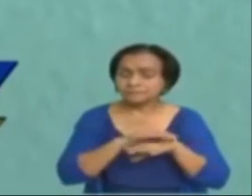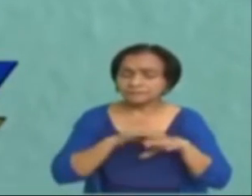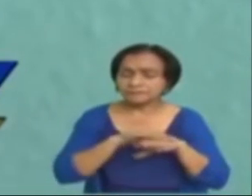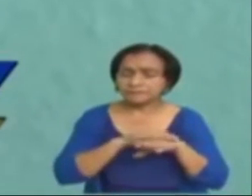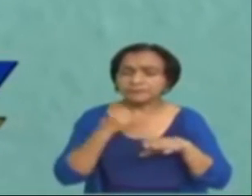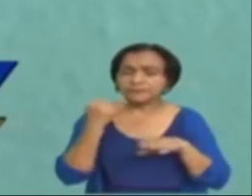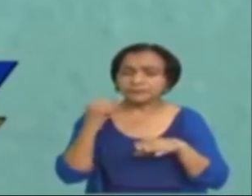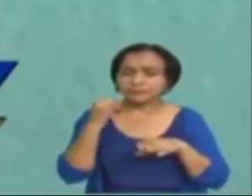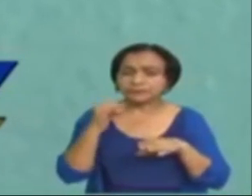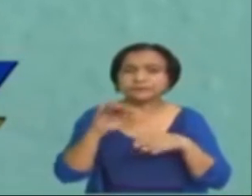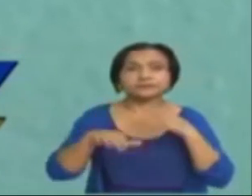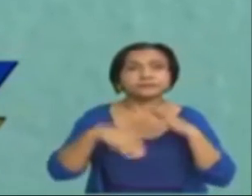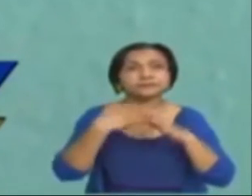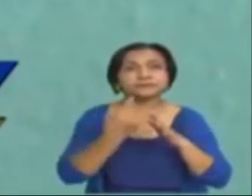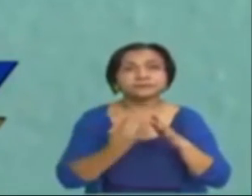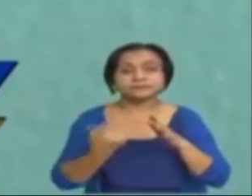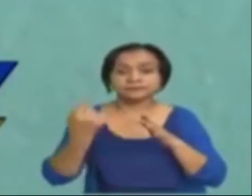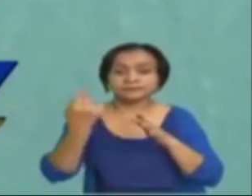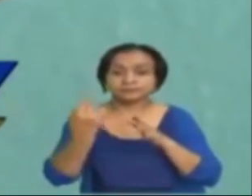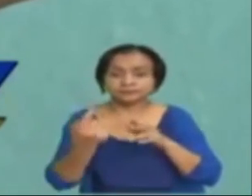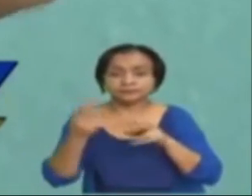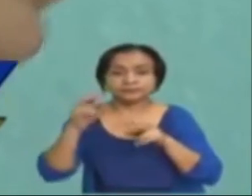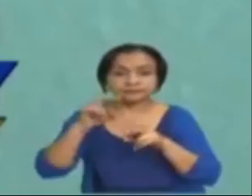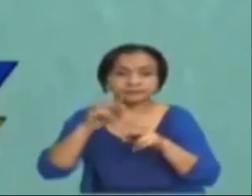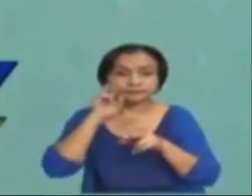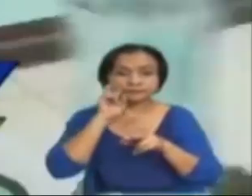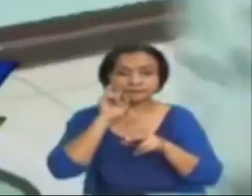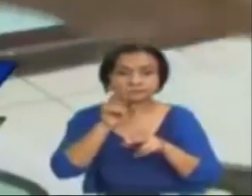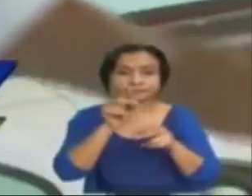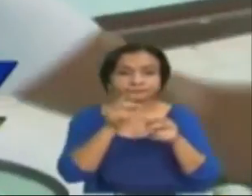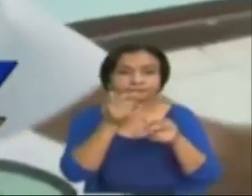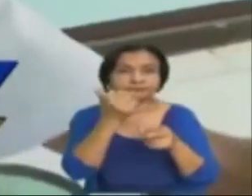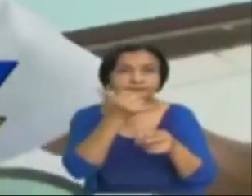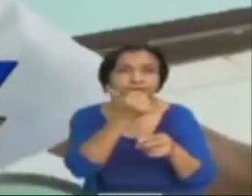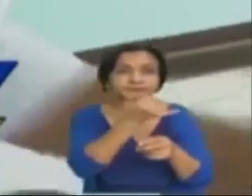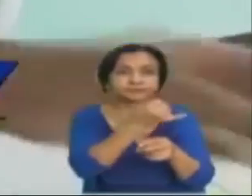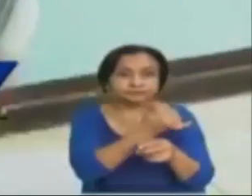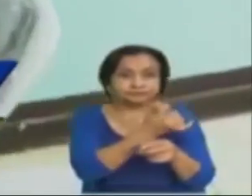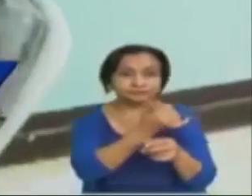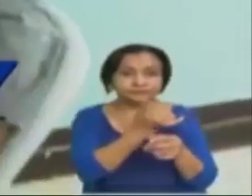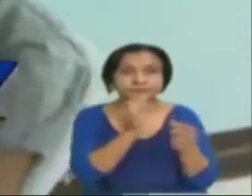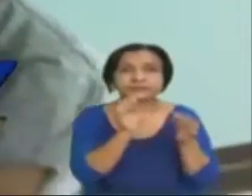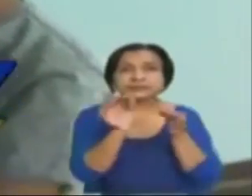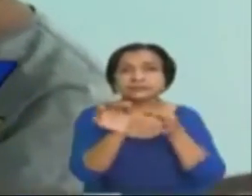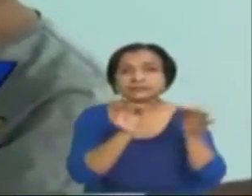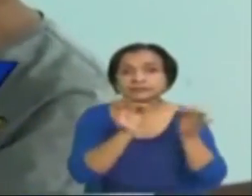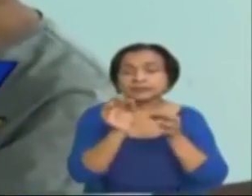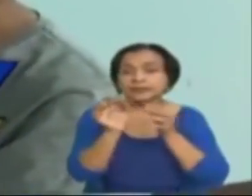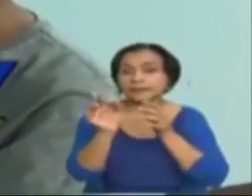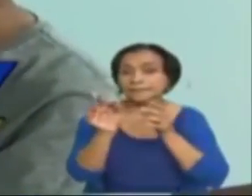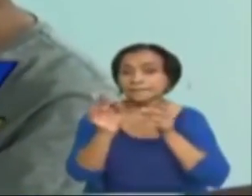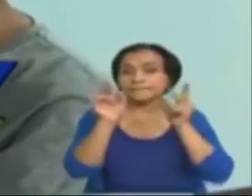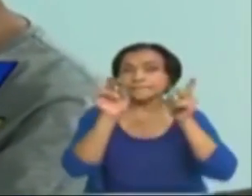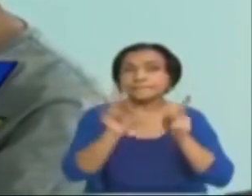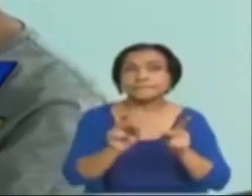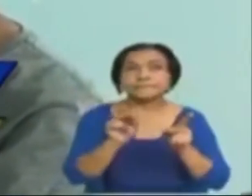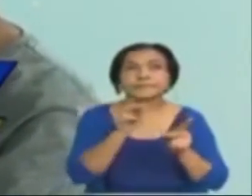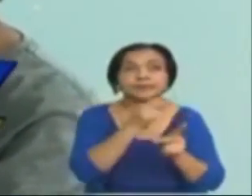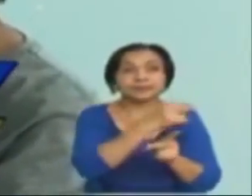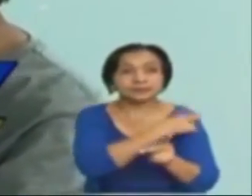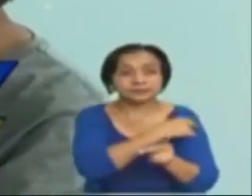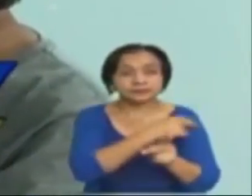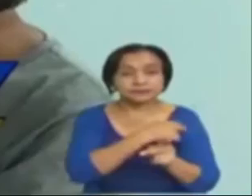Masaya y Managua, el 15, en Rivas y Managua, el 16, en Chontales y Managua,